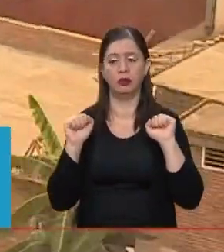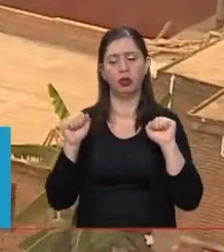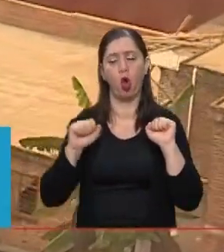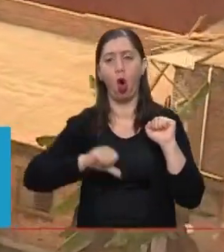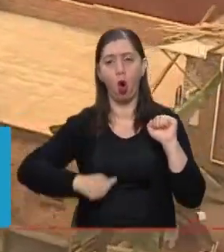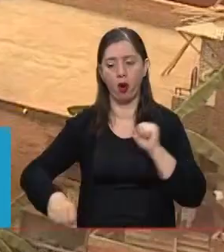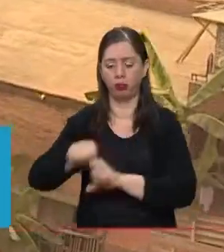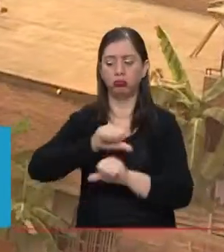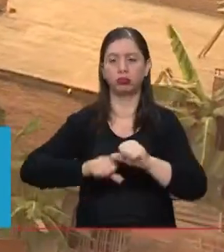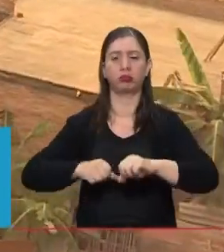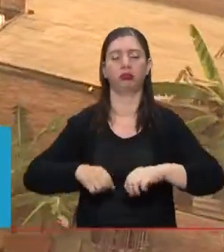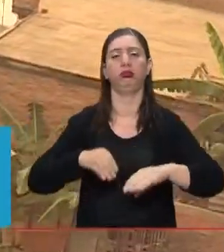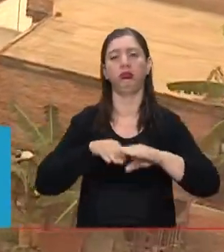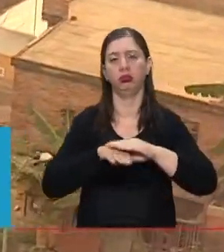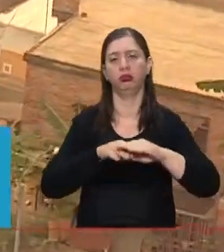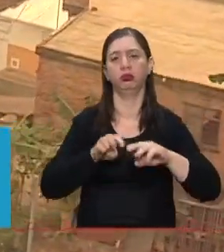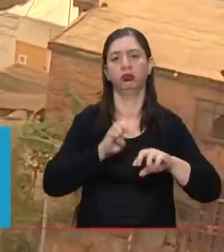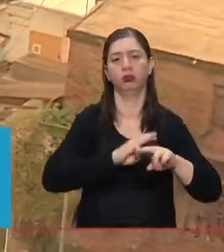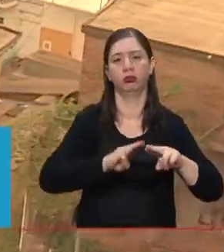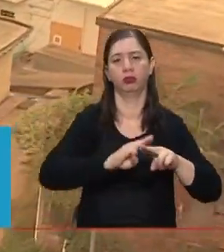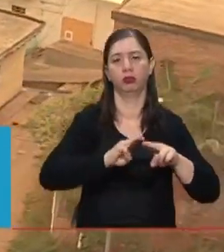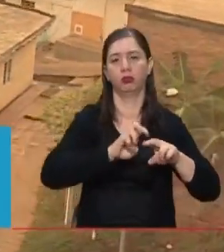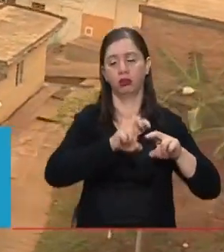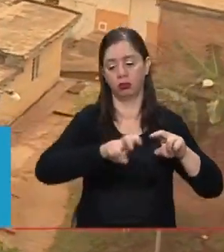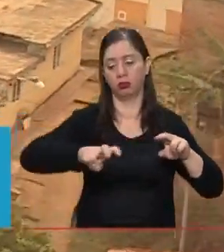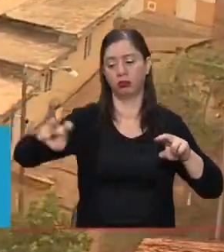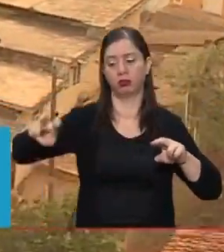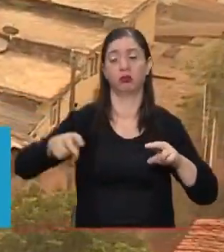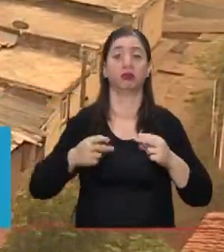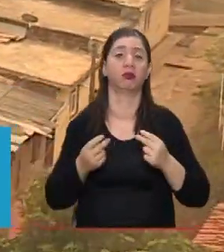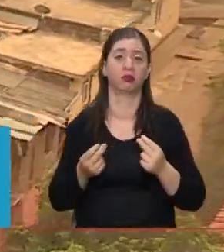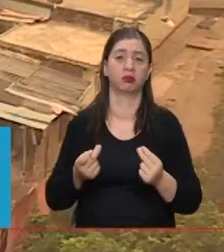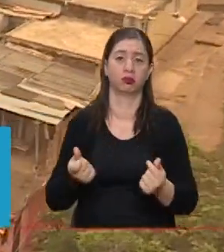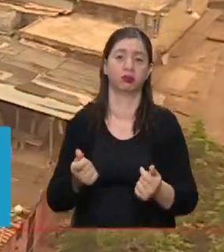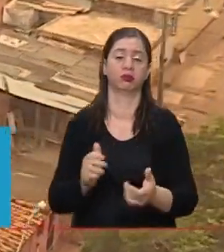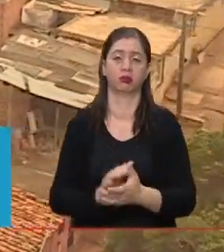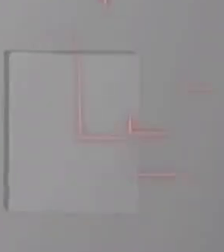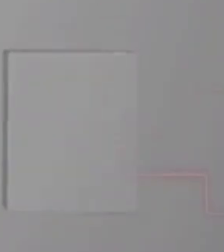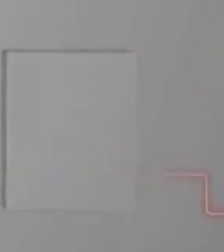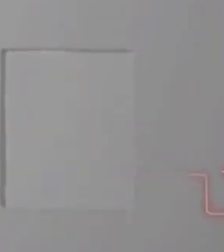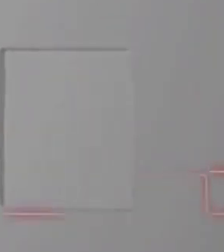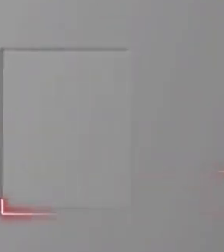nuestro sistema y van a caminar mucho más rápido por nuestro sistema de transporte masivo.